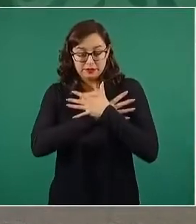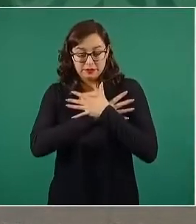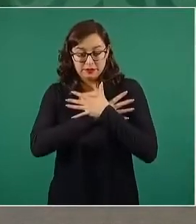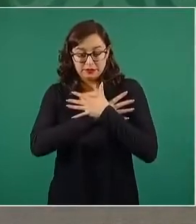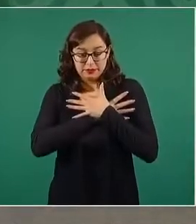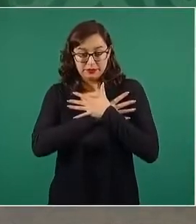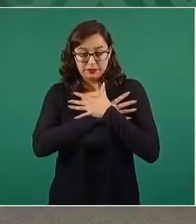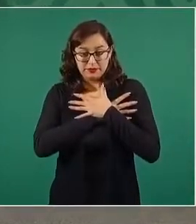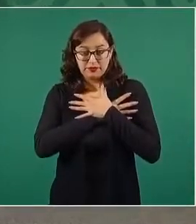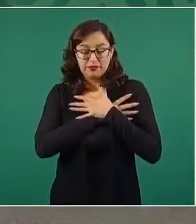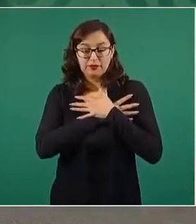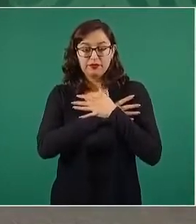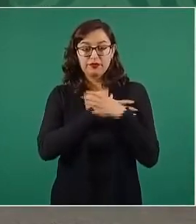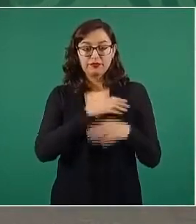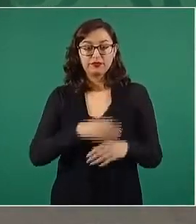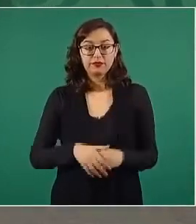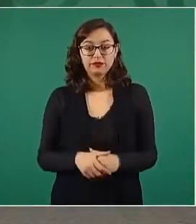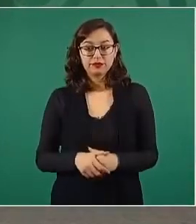Entonces,